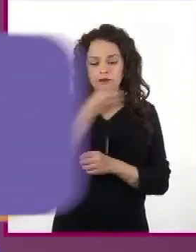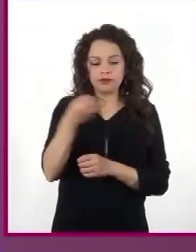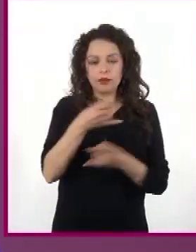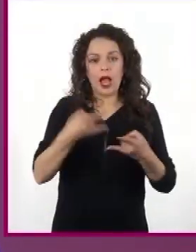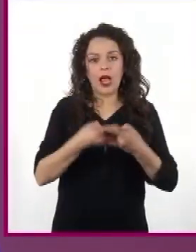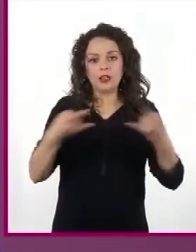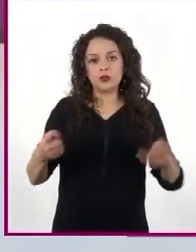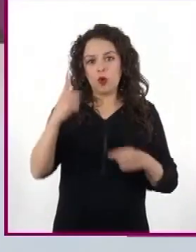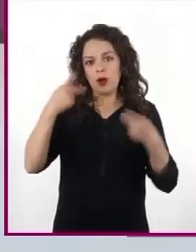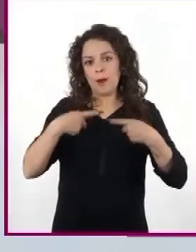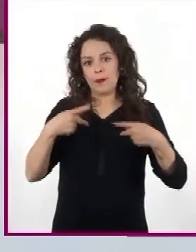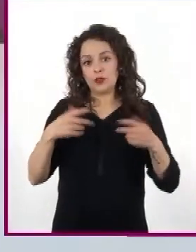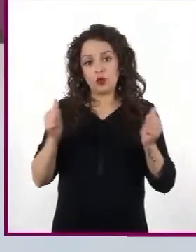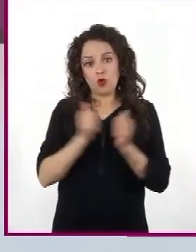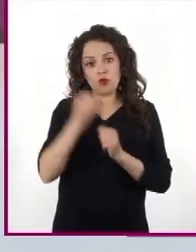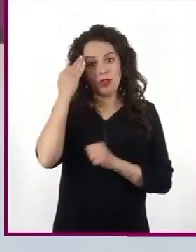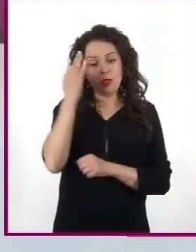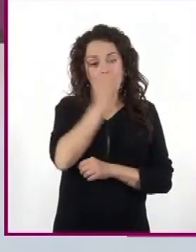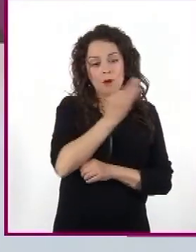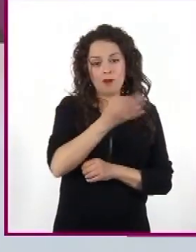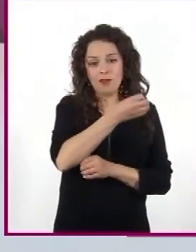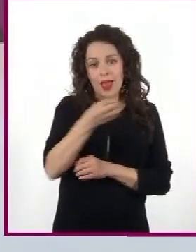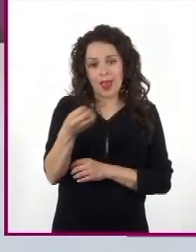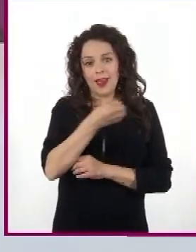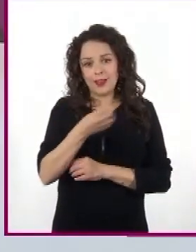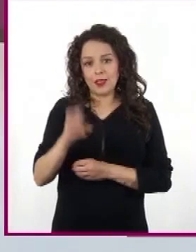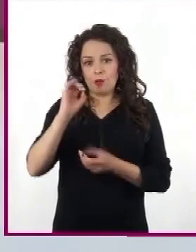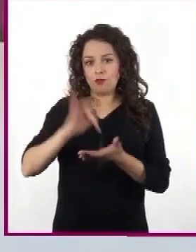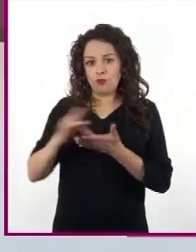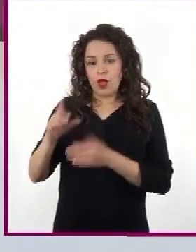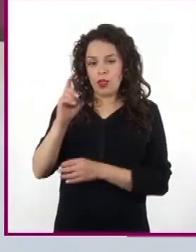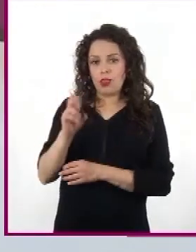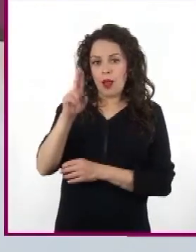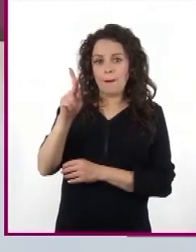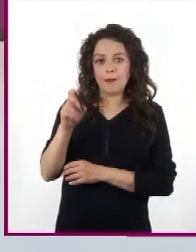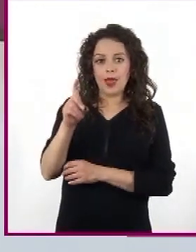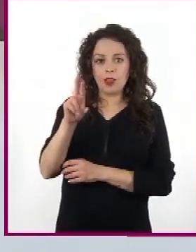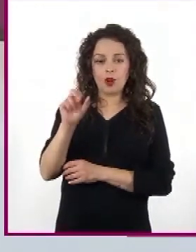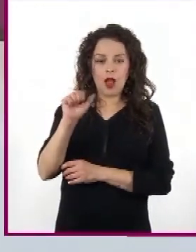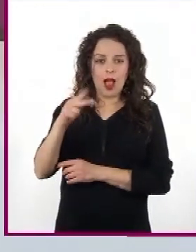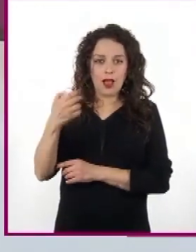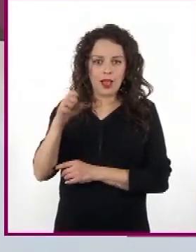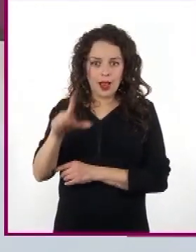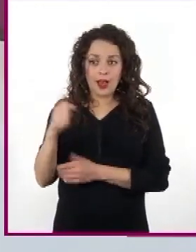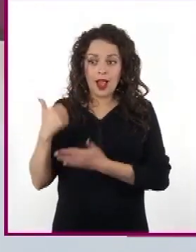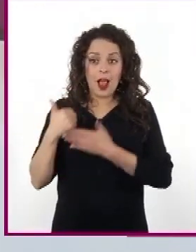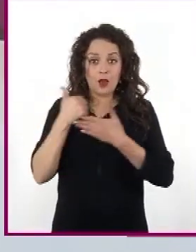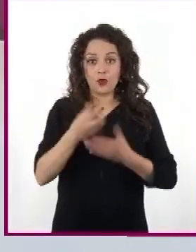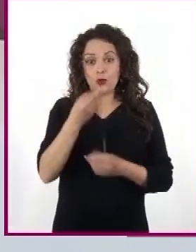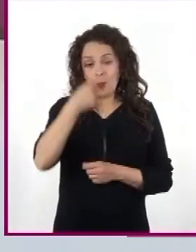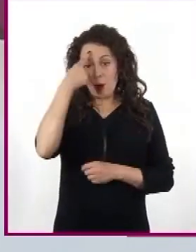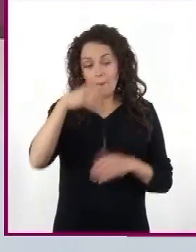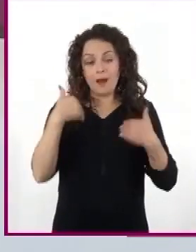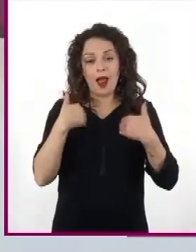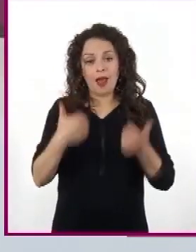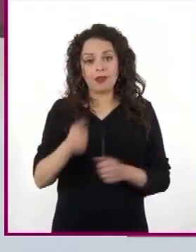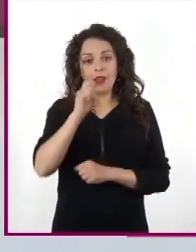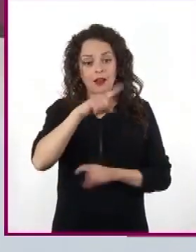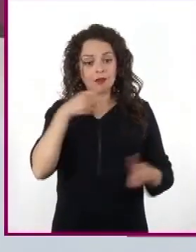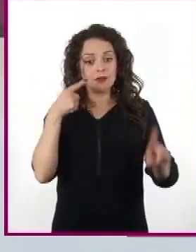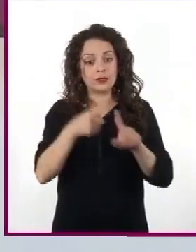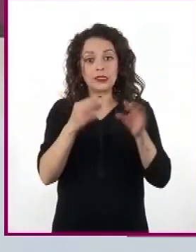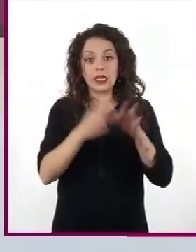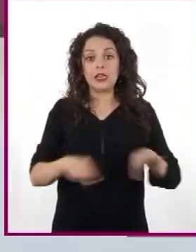tiempo. Agradecemos la participación del doctor Pedro Ángel Palou, quien nos ayudó a comprender los aspectos que